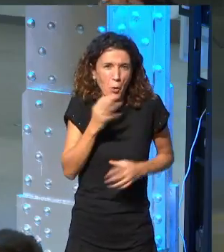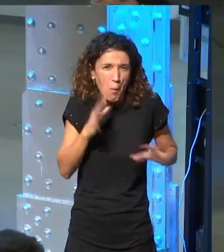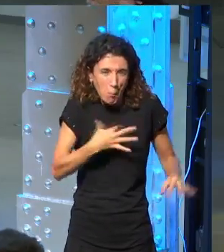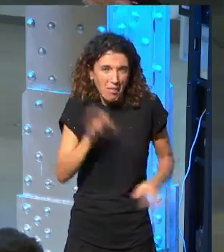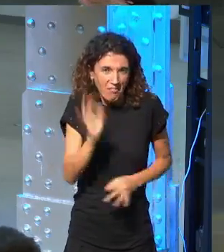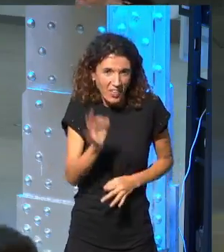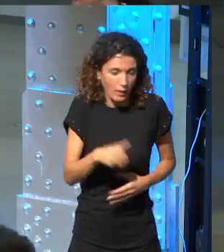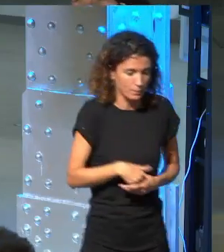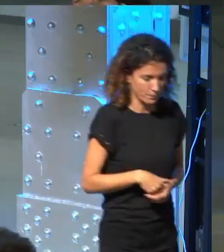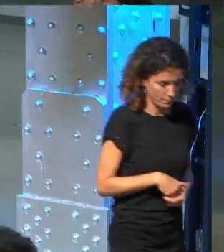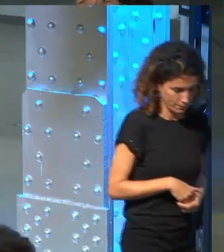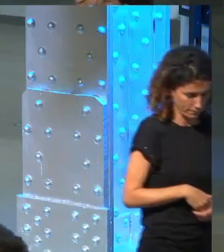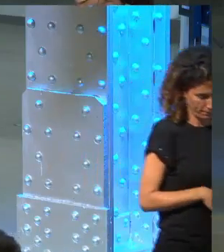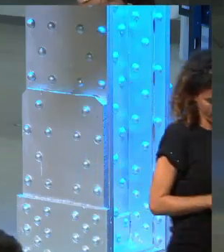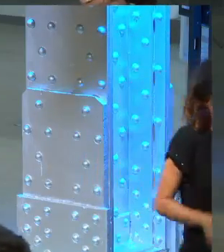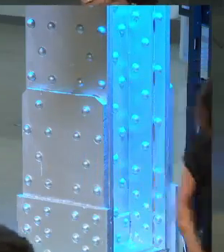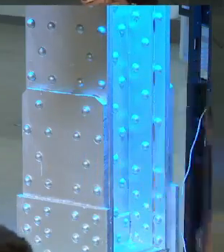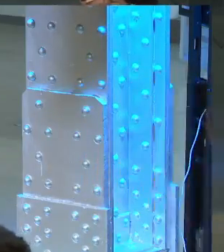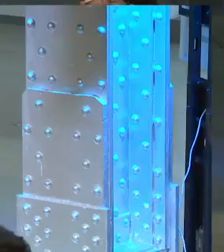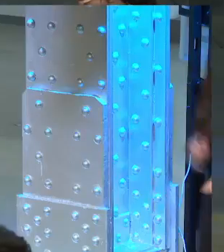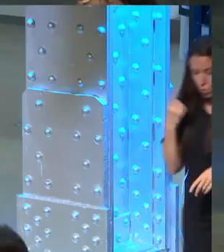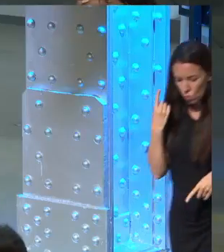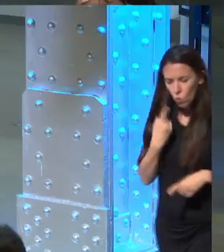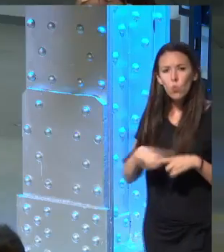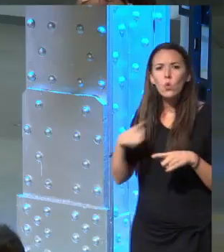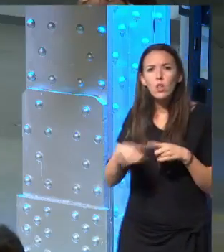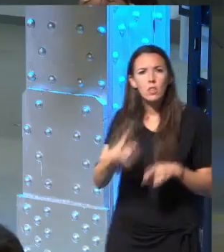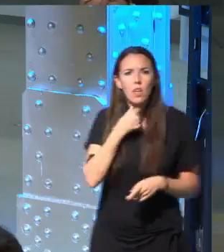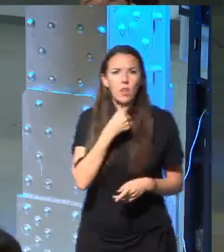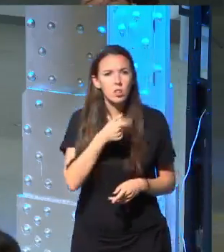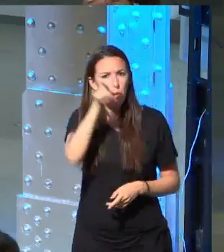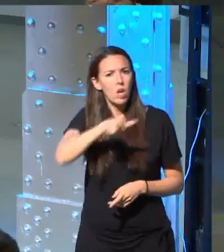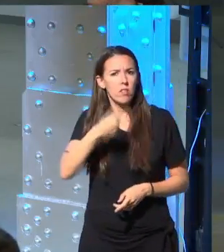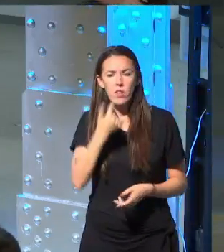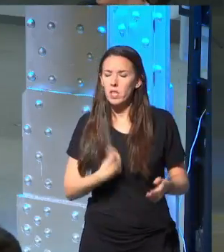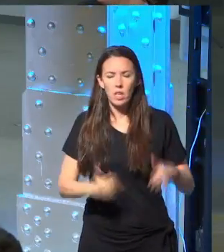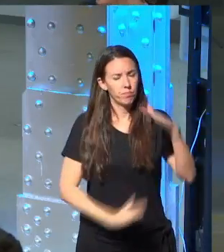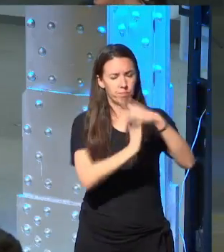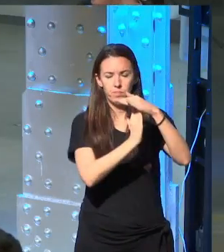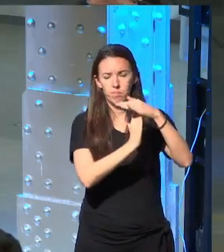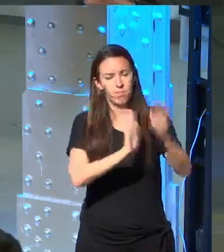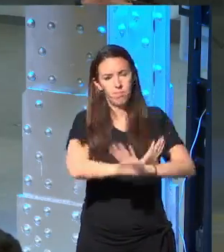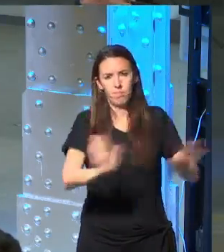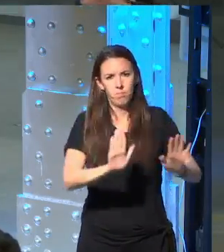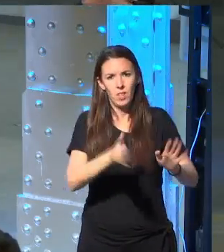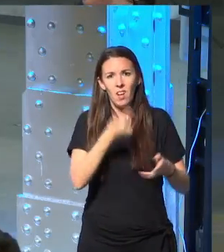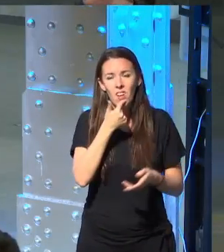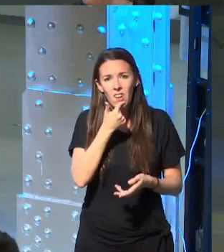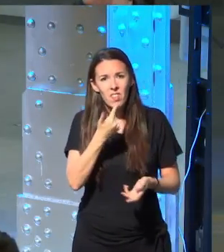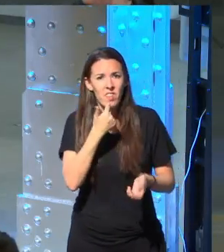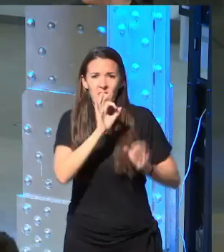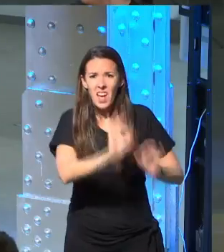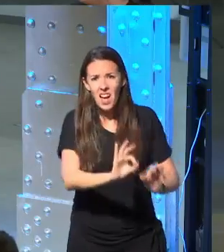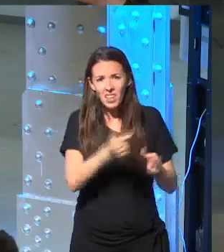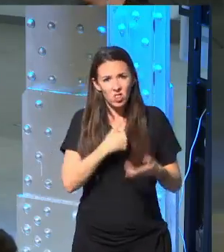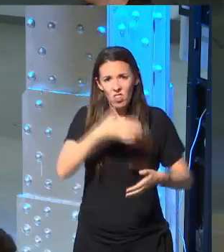coña, ¿sabes? Pero hay una cosa muy graciosa en esto y es que son los momentos en los que la gente dice, por aquí ya no paso. ¿Sabes? Es como, buah, un guide chiquito de la calzada,